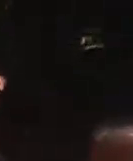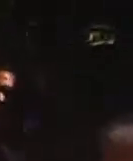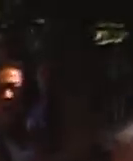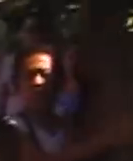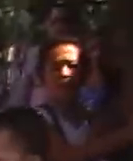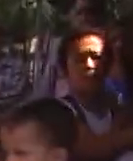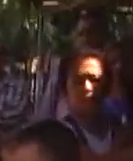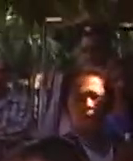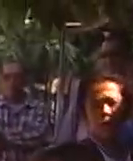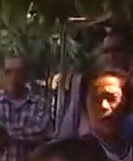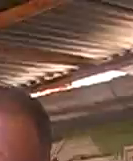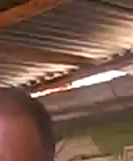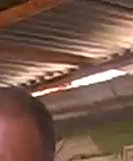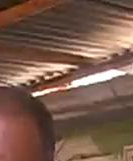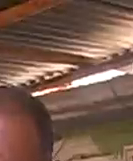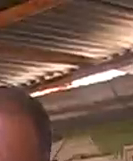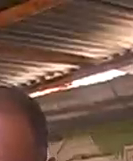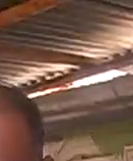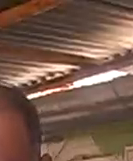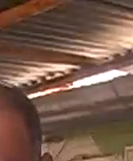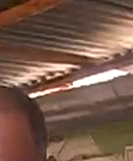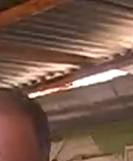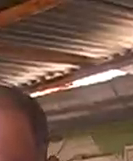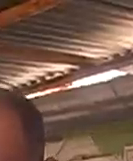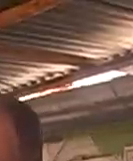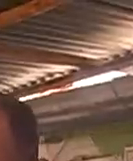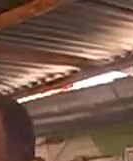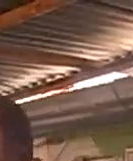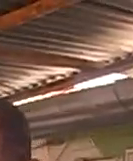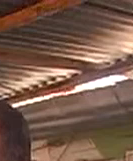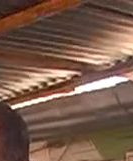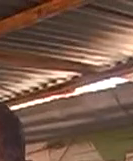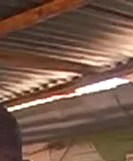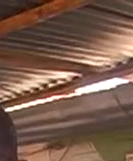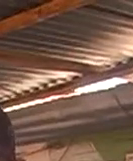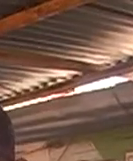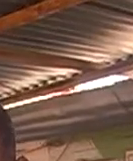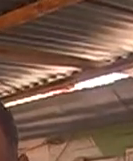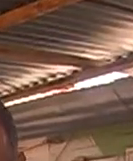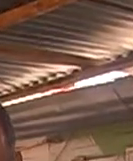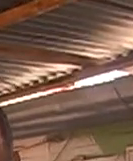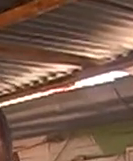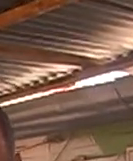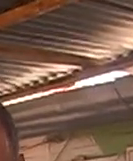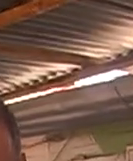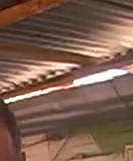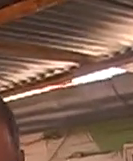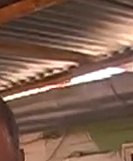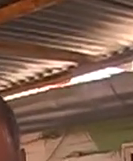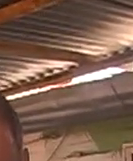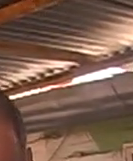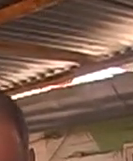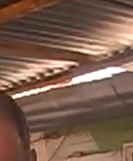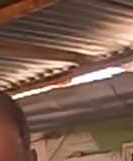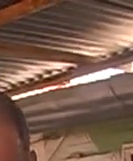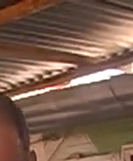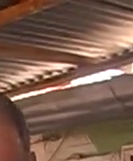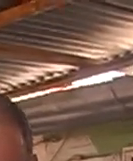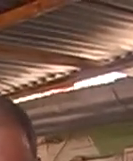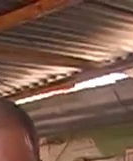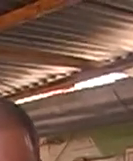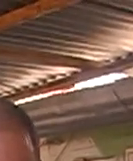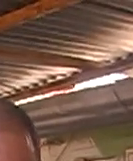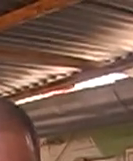un agradecimiento a la persona que está ahí arriba, por encima de todos nosotros, que es nuestro Dios. Segundo, darle un agradecimiento a todo este puñado